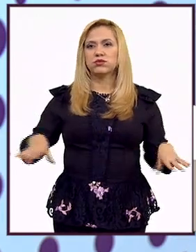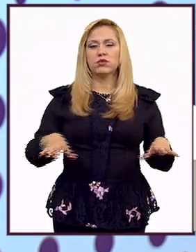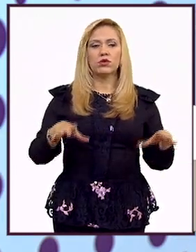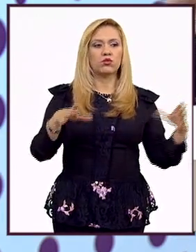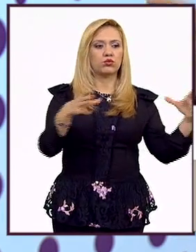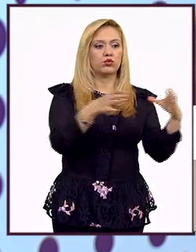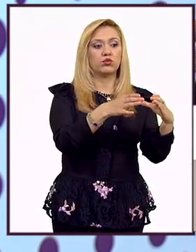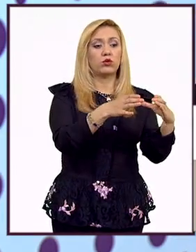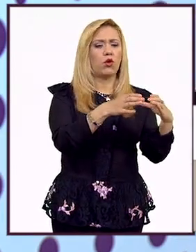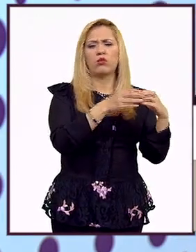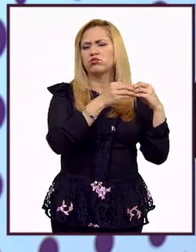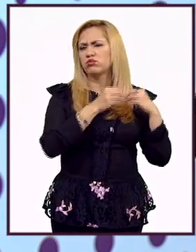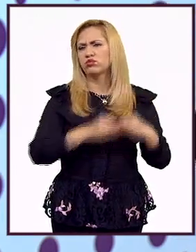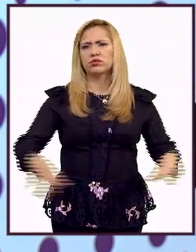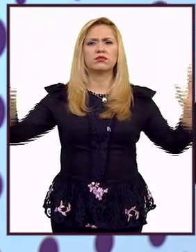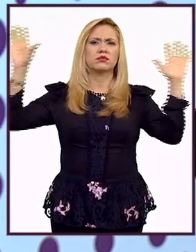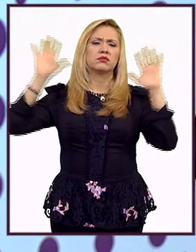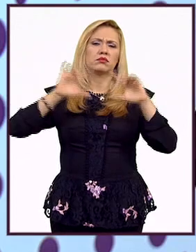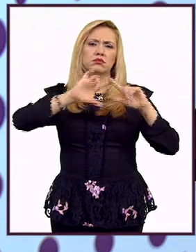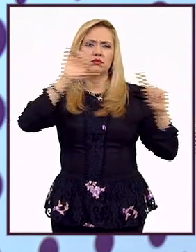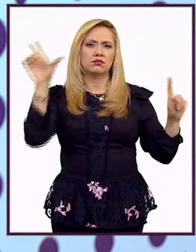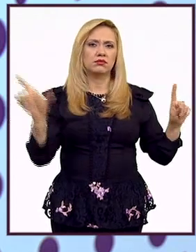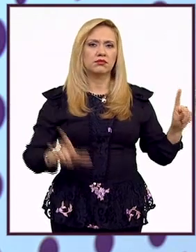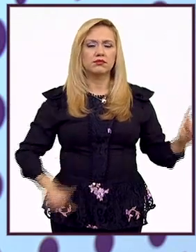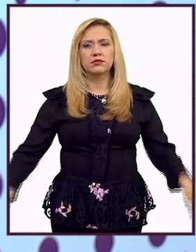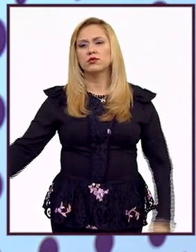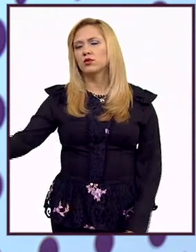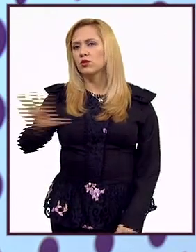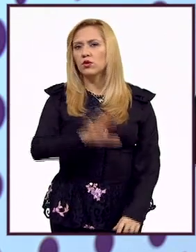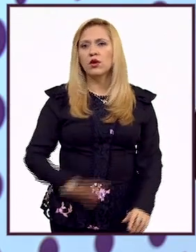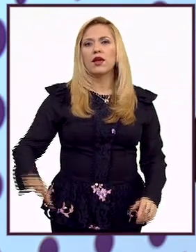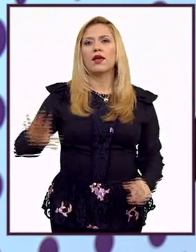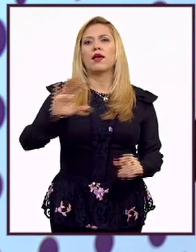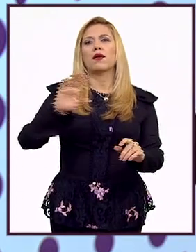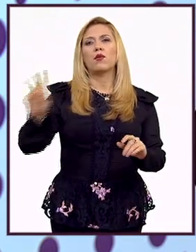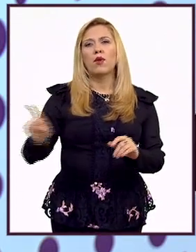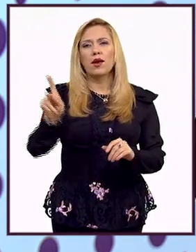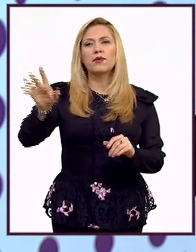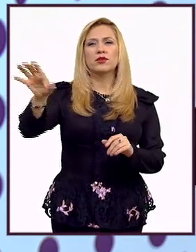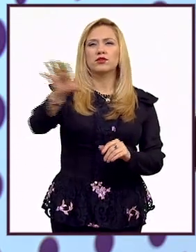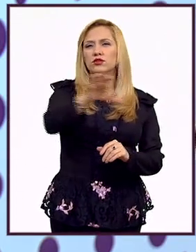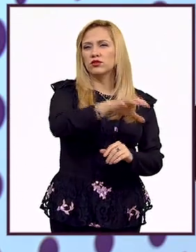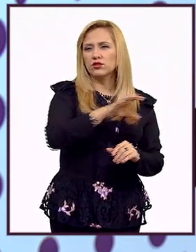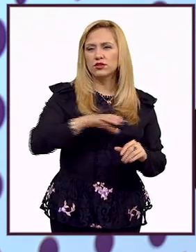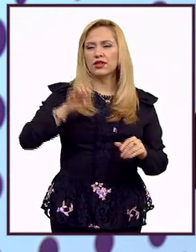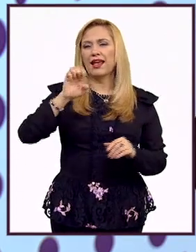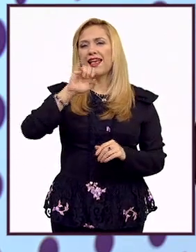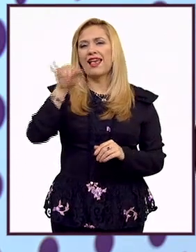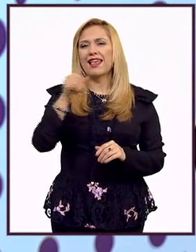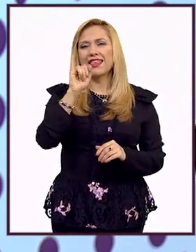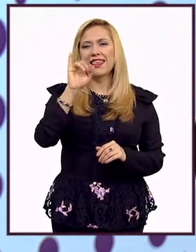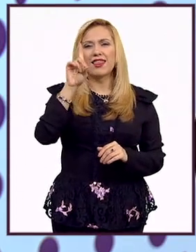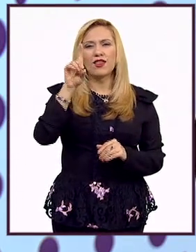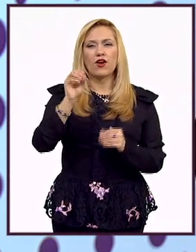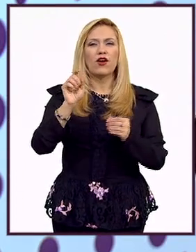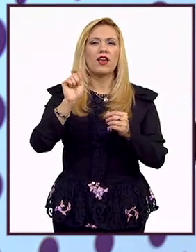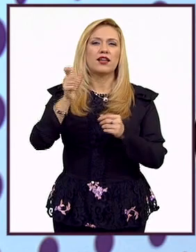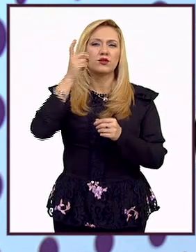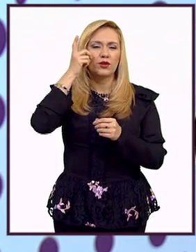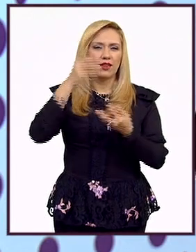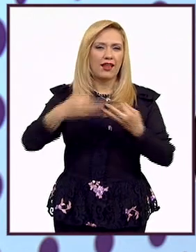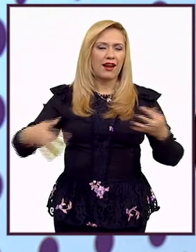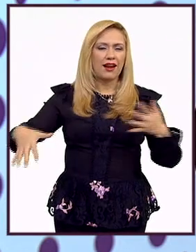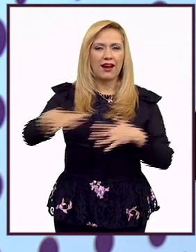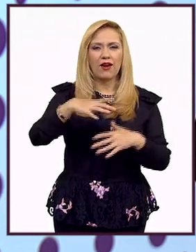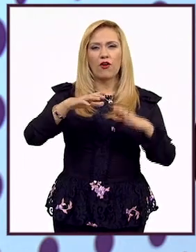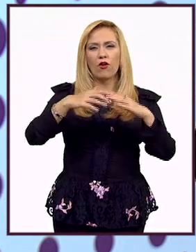se repartieron en todo el país en la propiedad social. Ejidos y comunidades se formaron en ese momento. Pero en ese momento era ilegal que